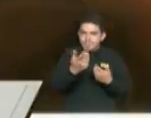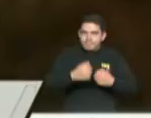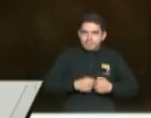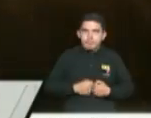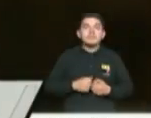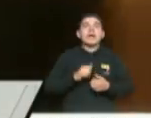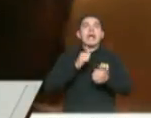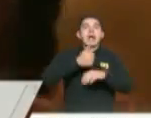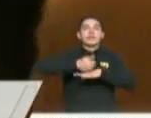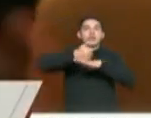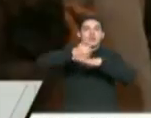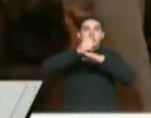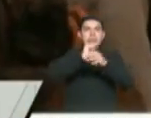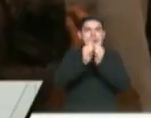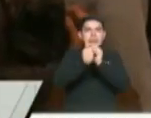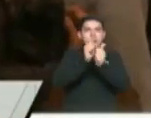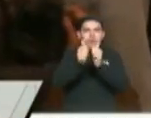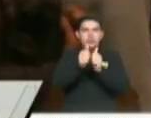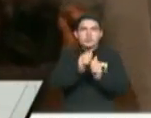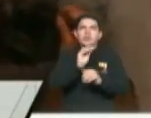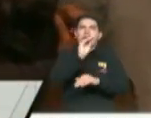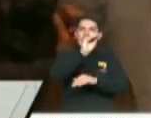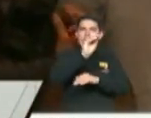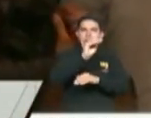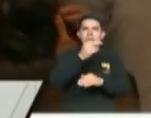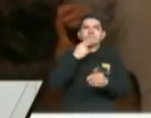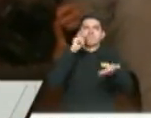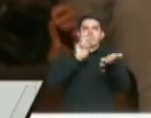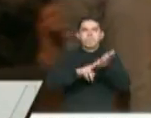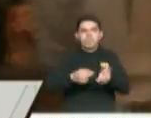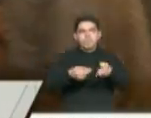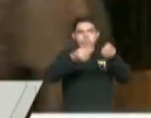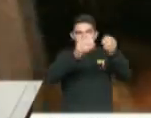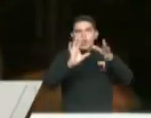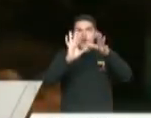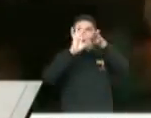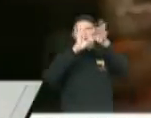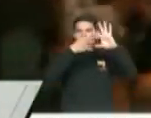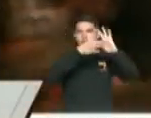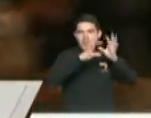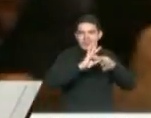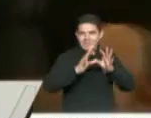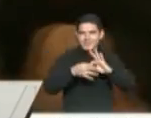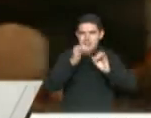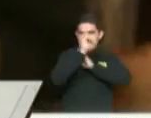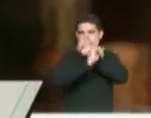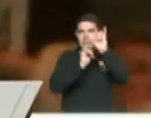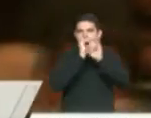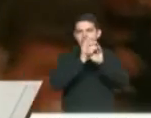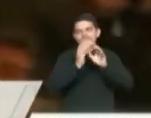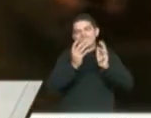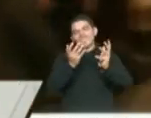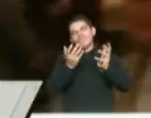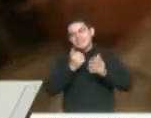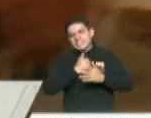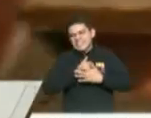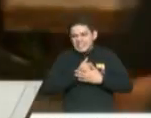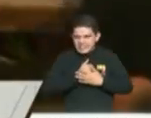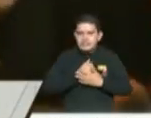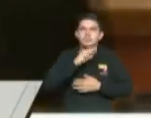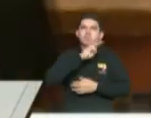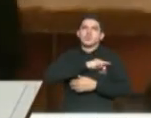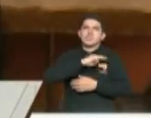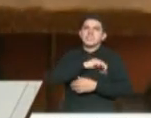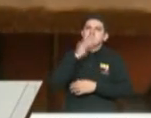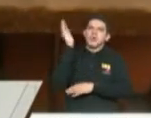deportivas indicaron que enviaron una notificación formal al comité olímpico internacional expresaron su decepción y criticaron a la regente de la